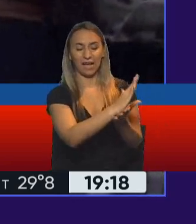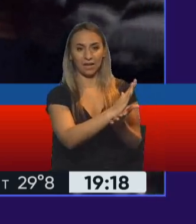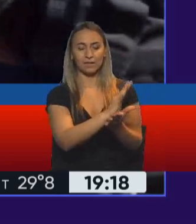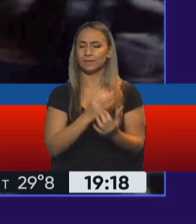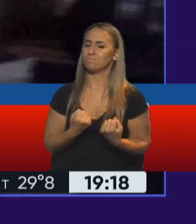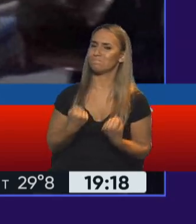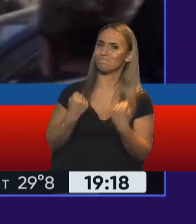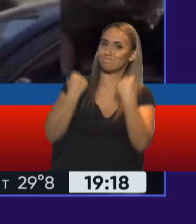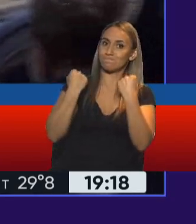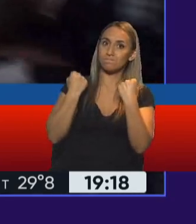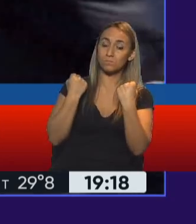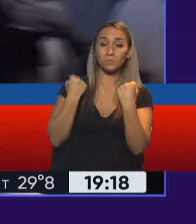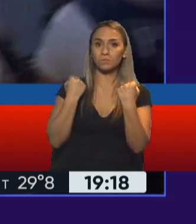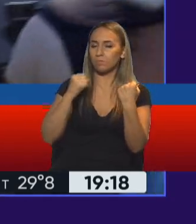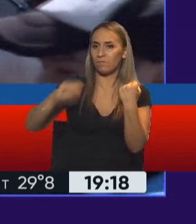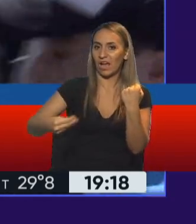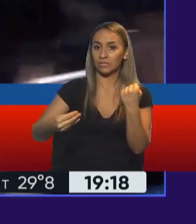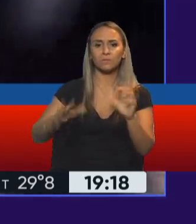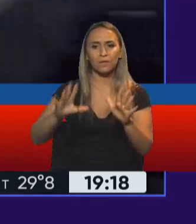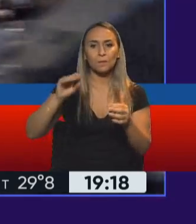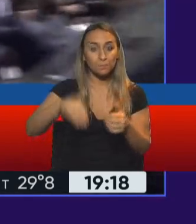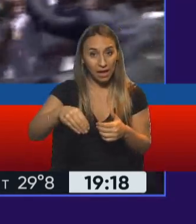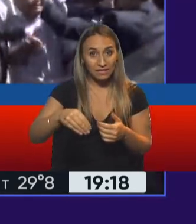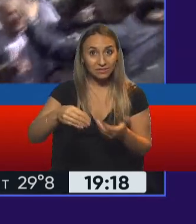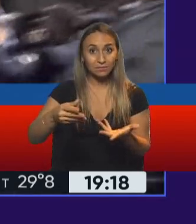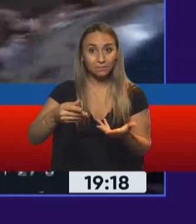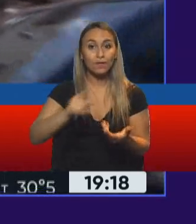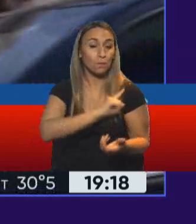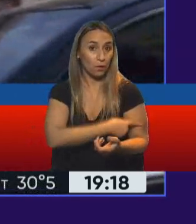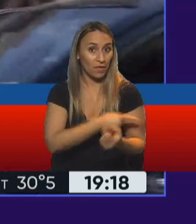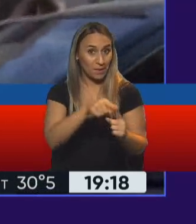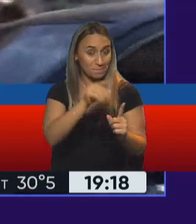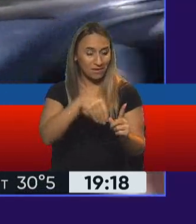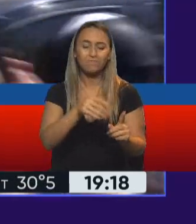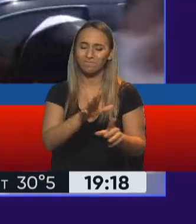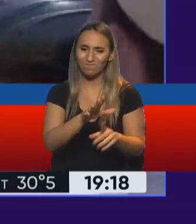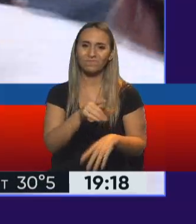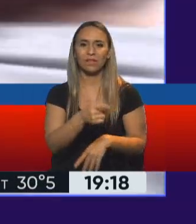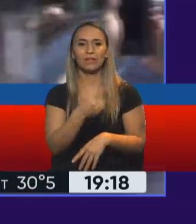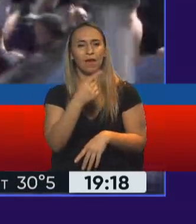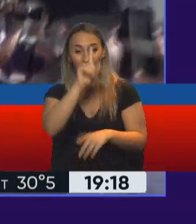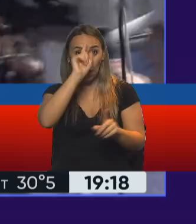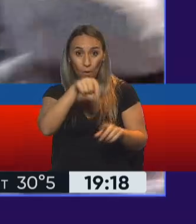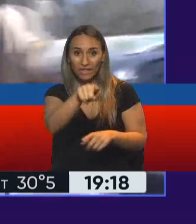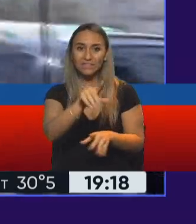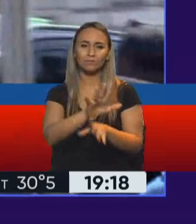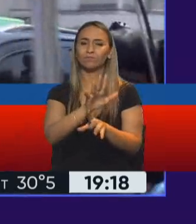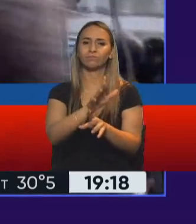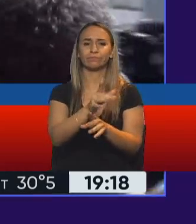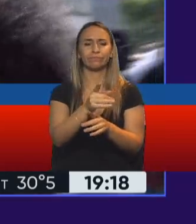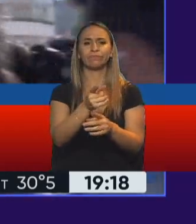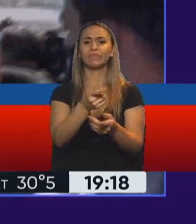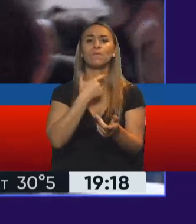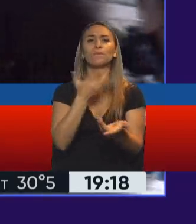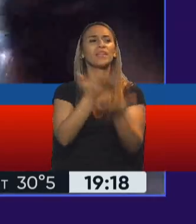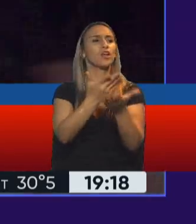¿Qué más hizo? ¿Qué otro poder tenía? Recusó al juez, pero ¿qué pasó? Estos jueces no eran